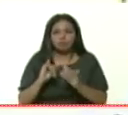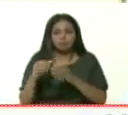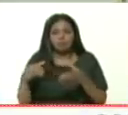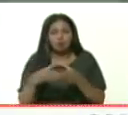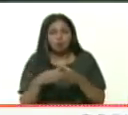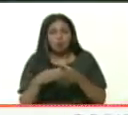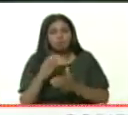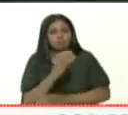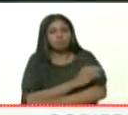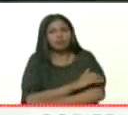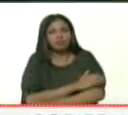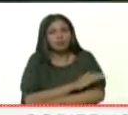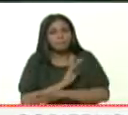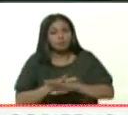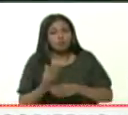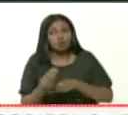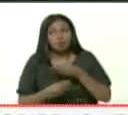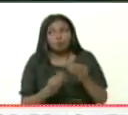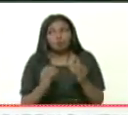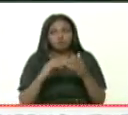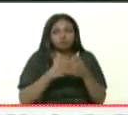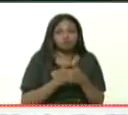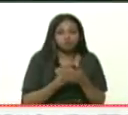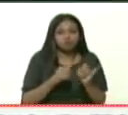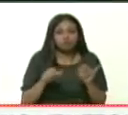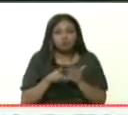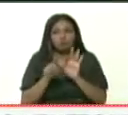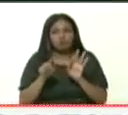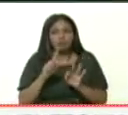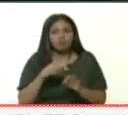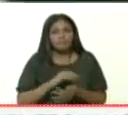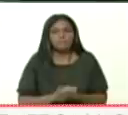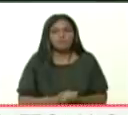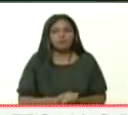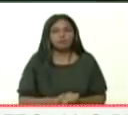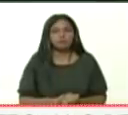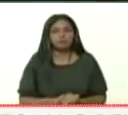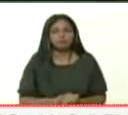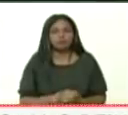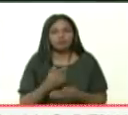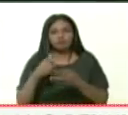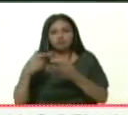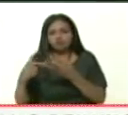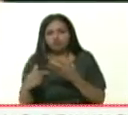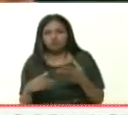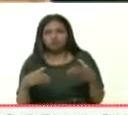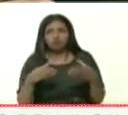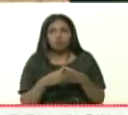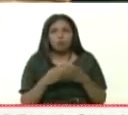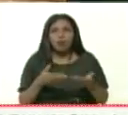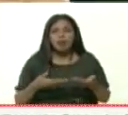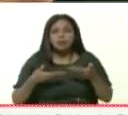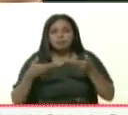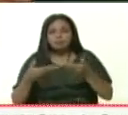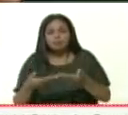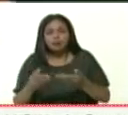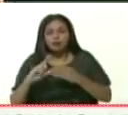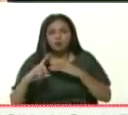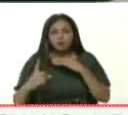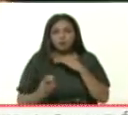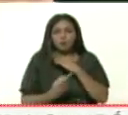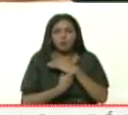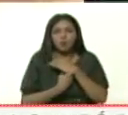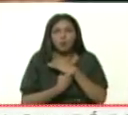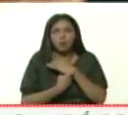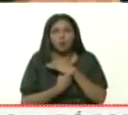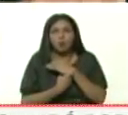medios de derecha? Porque ¿cómo van a ocultar que alias El Menor, alias El Brother, alias Patrón Pobre le entregan a Juan Guaidó